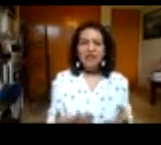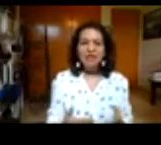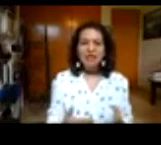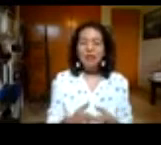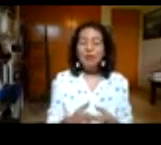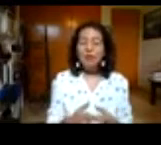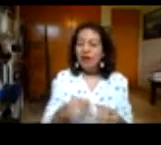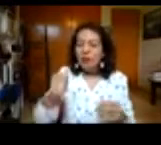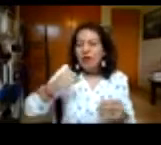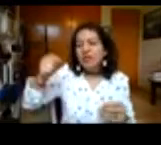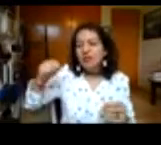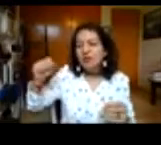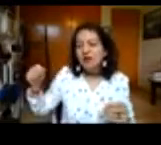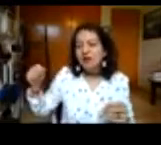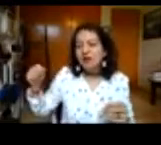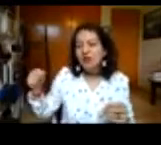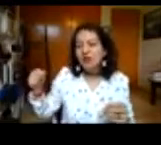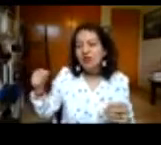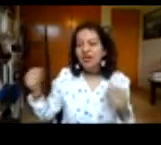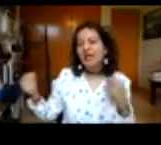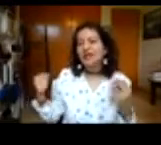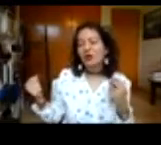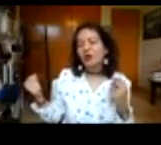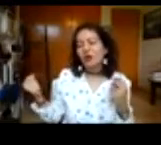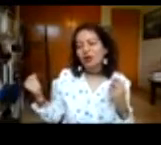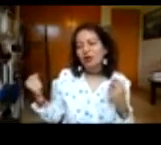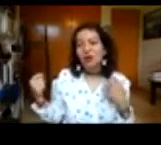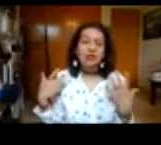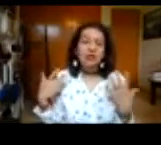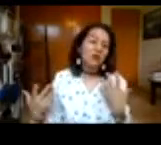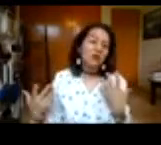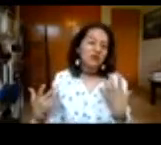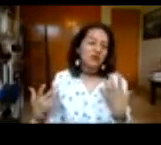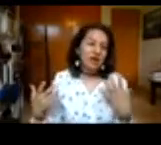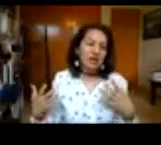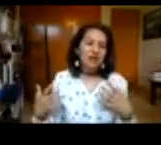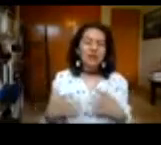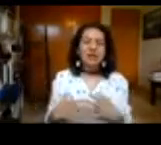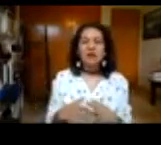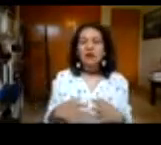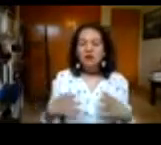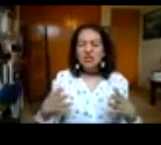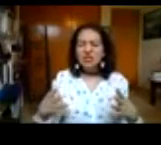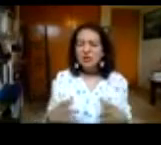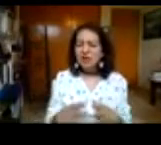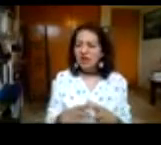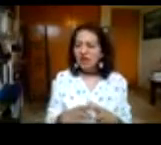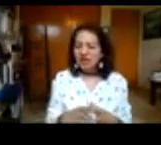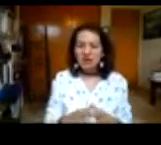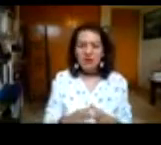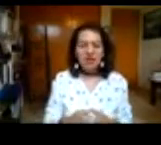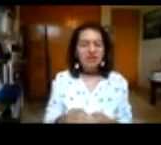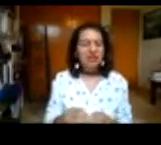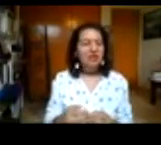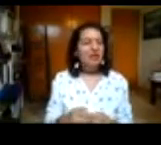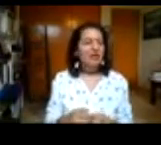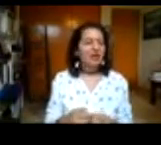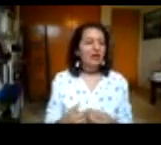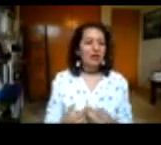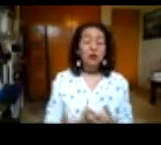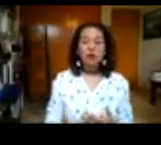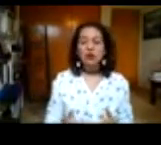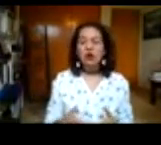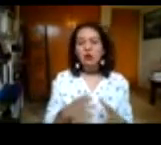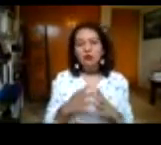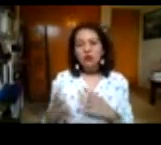este listado para que puedan hacer una revisión de qué tanto cumplen o qué tanto les falta, ¿no? Entonces creo que este mes,